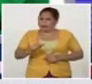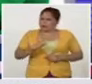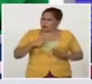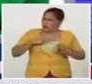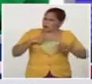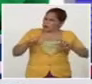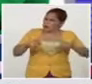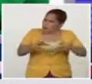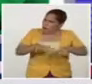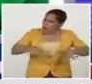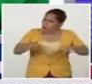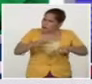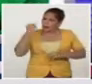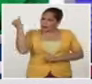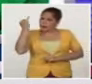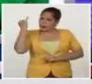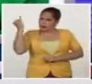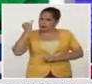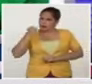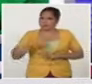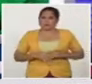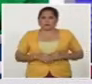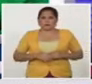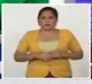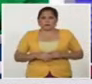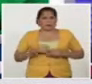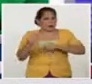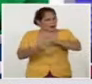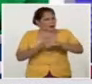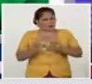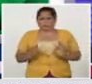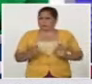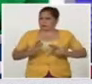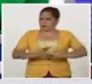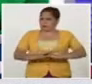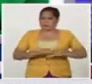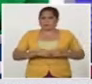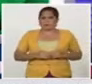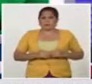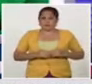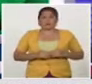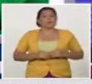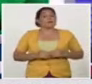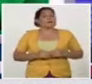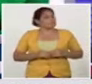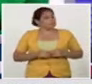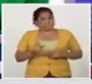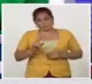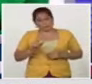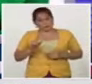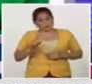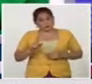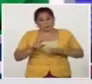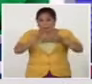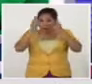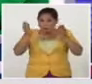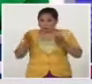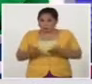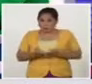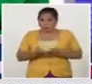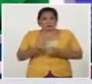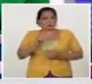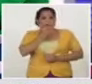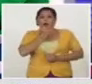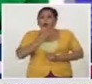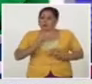situación internacional, no se modifica mucho, no se modifica para bien, se mantiene mal.